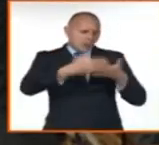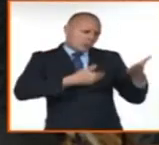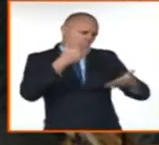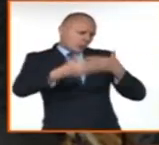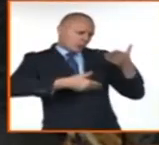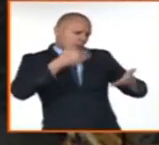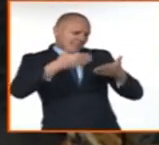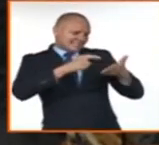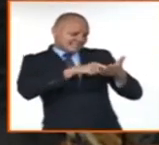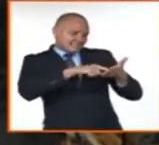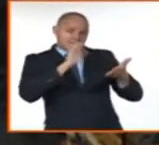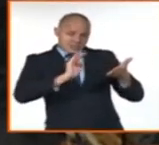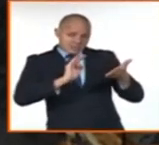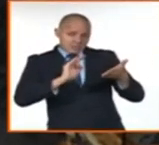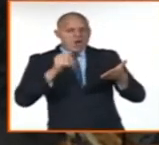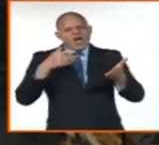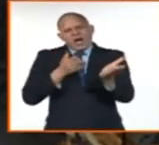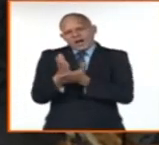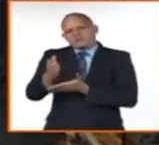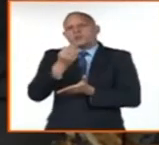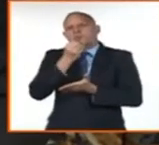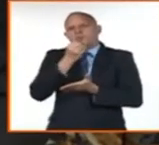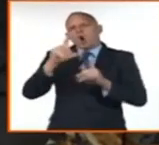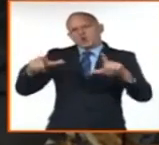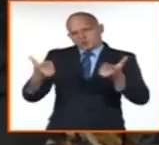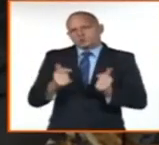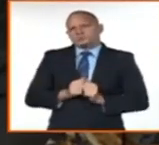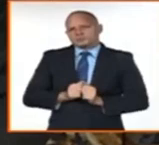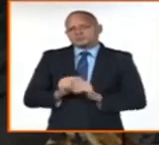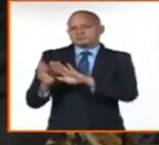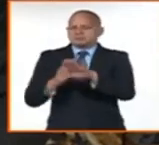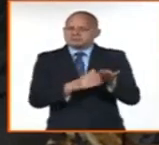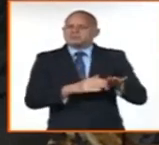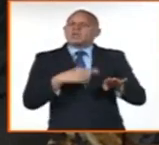gobierno por el adelanto de la mujer, que también se está